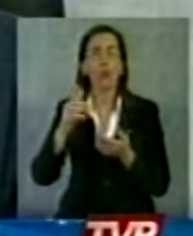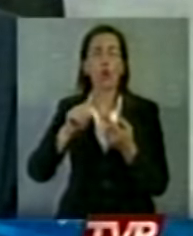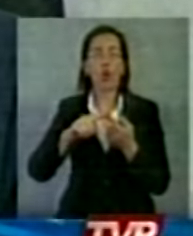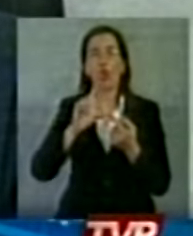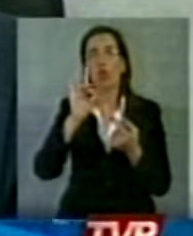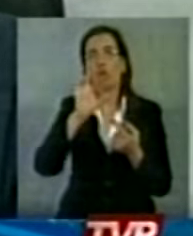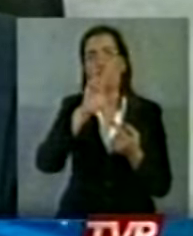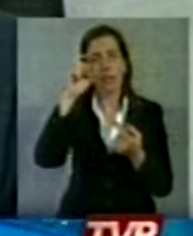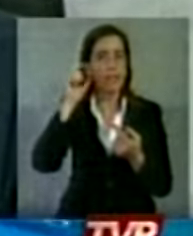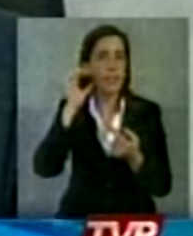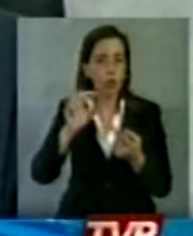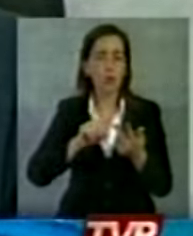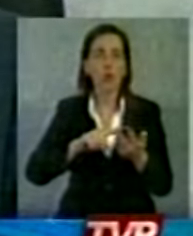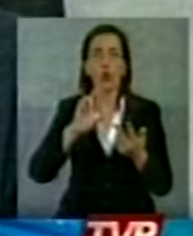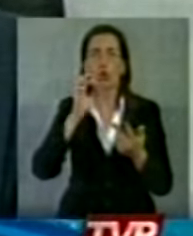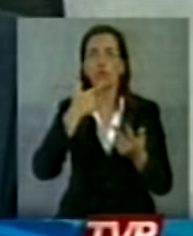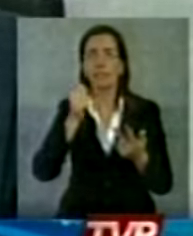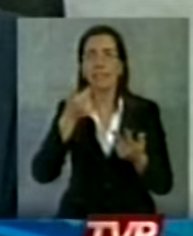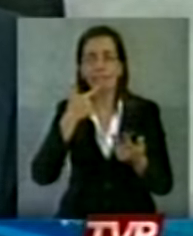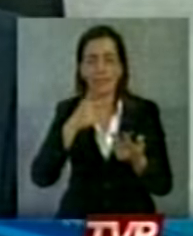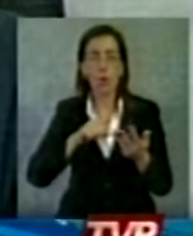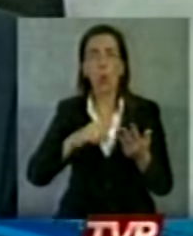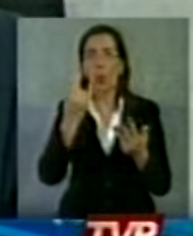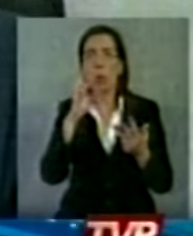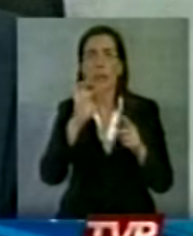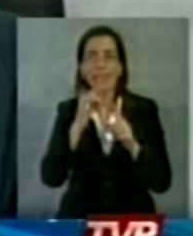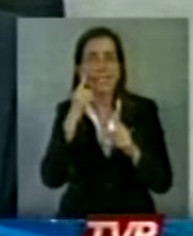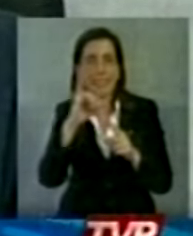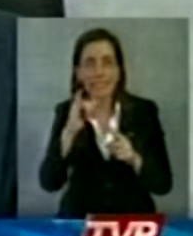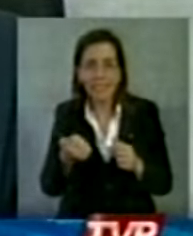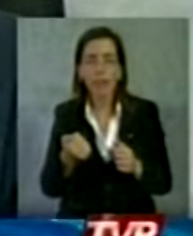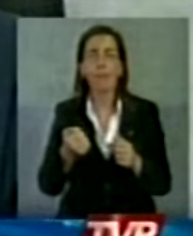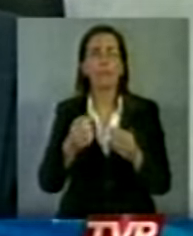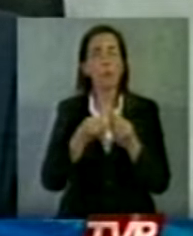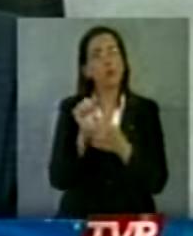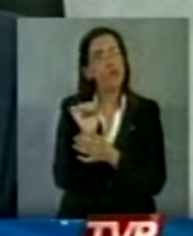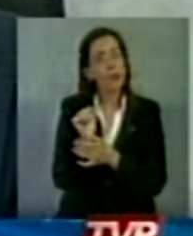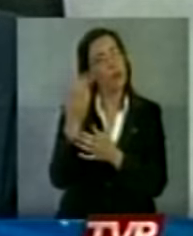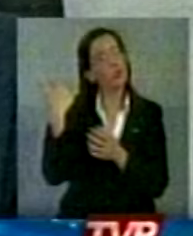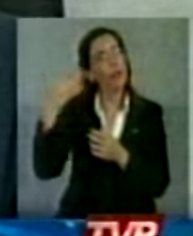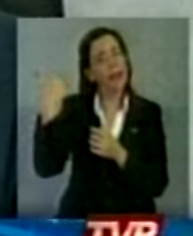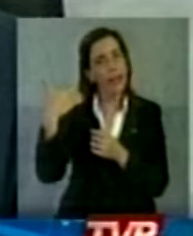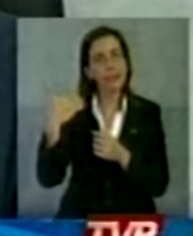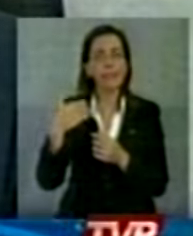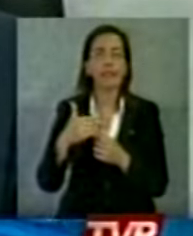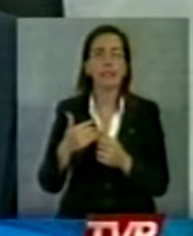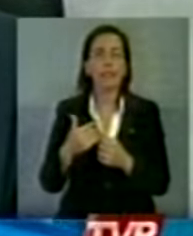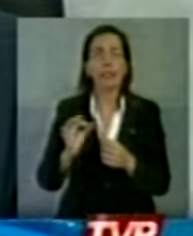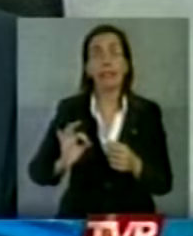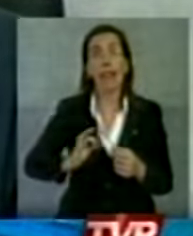de Rosas y de Urquiza. Es la federación que asomó con los diputados orientales